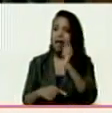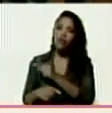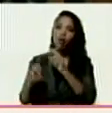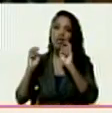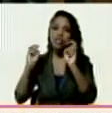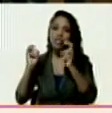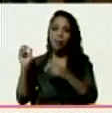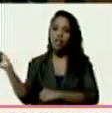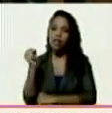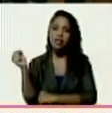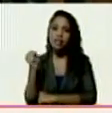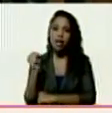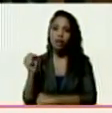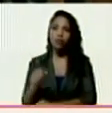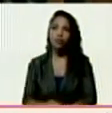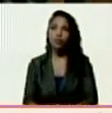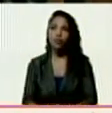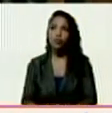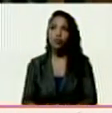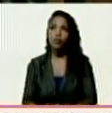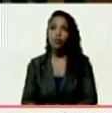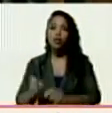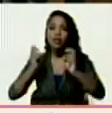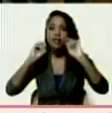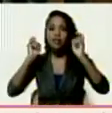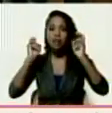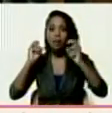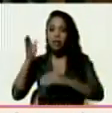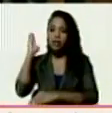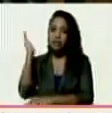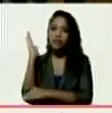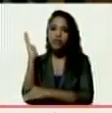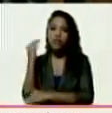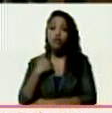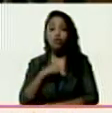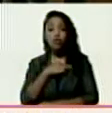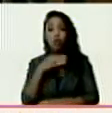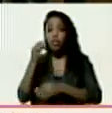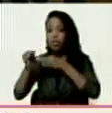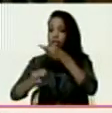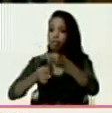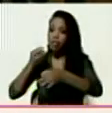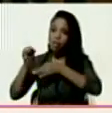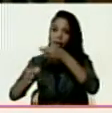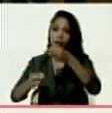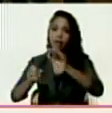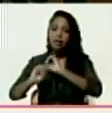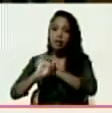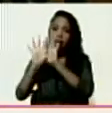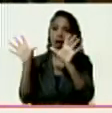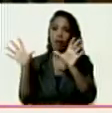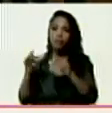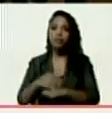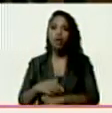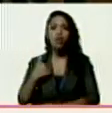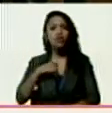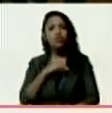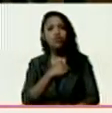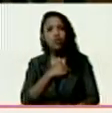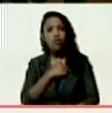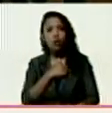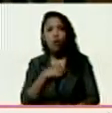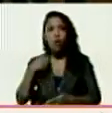del desacato. Un tema sobre las sanciones. Nosotros hemos dicho y hemos sido muy claros Nosotros vamos a tener una